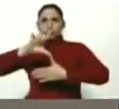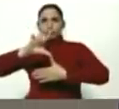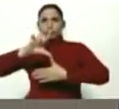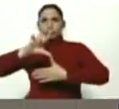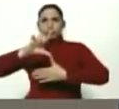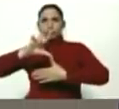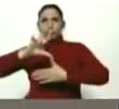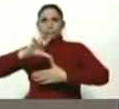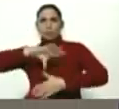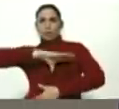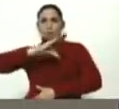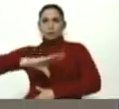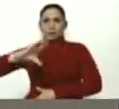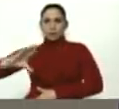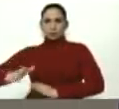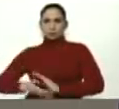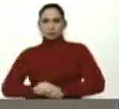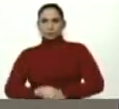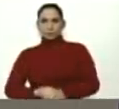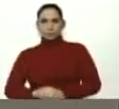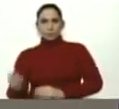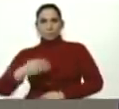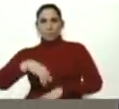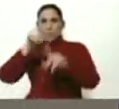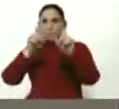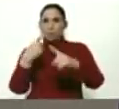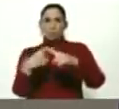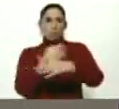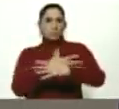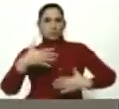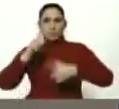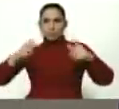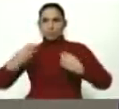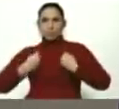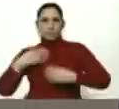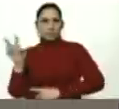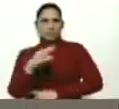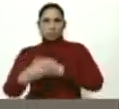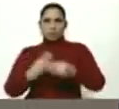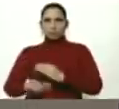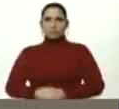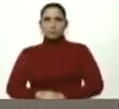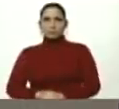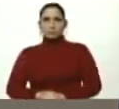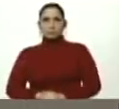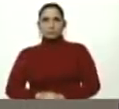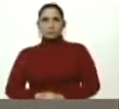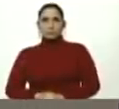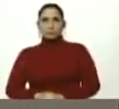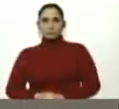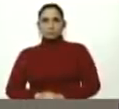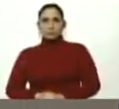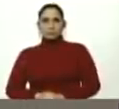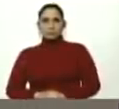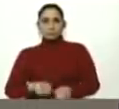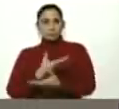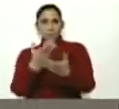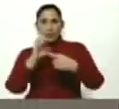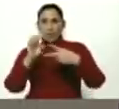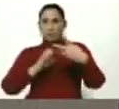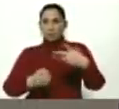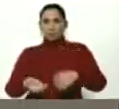y caribeño que más pruebas por millón de habitantes realiza. Eso es uno de los